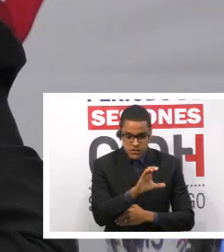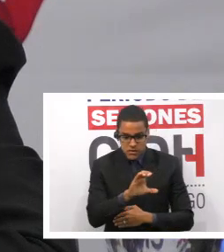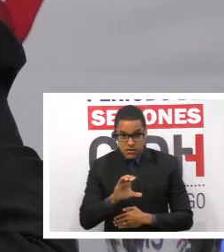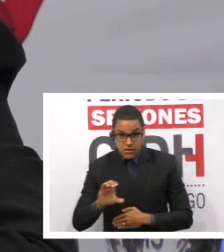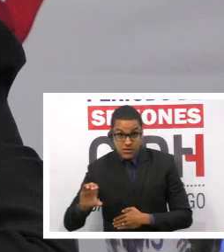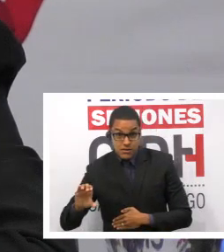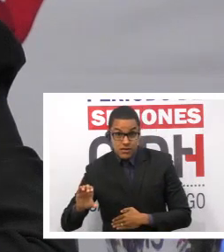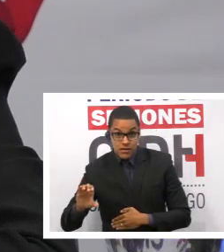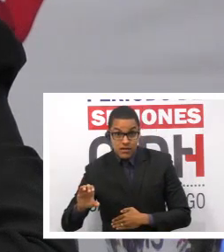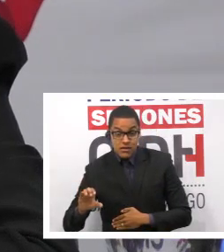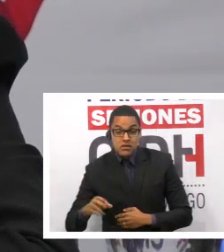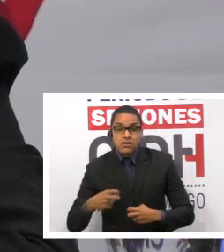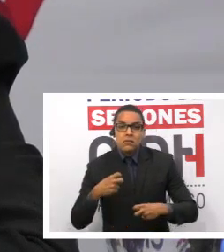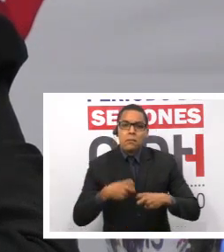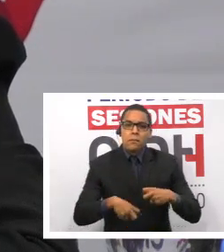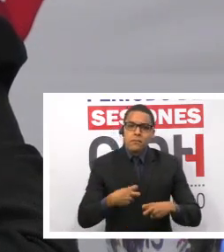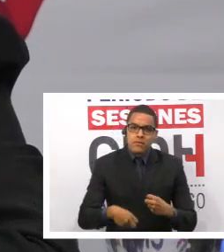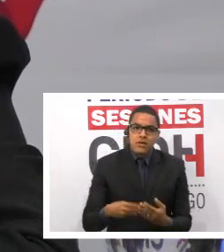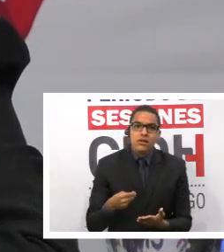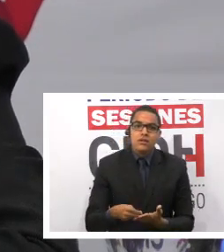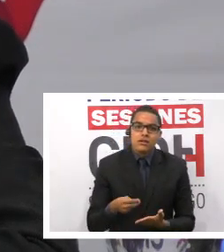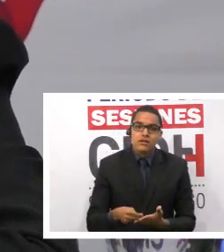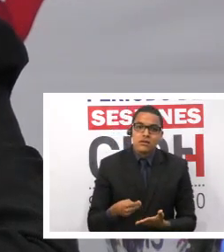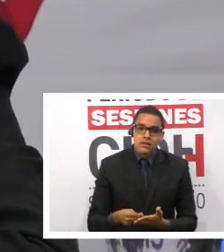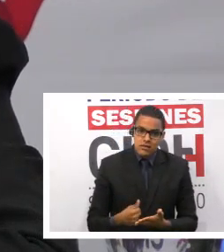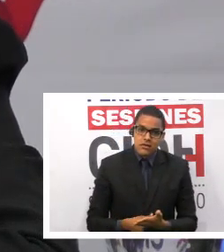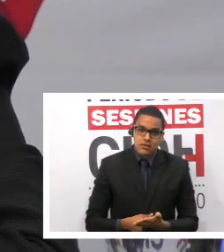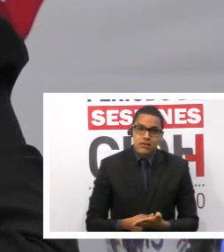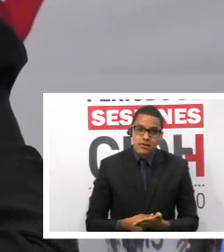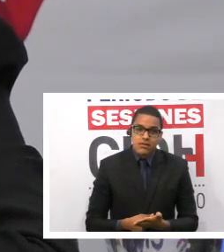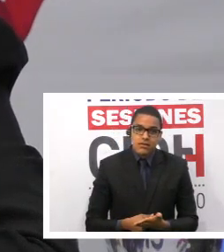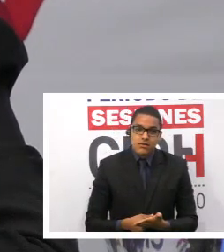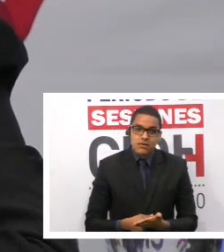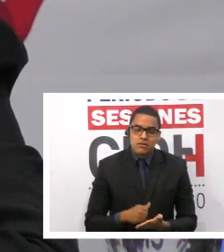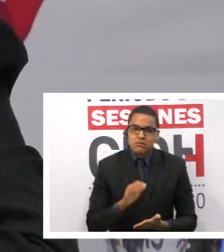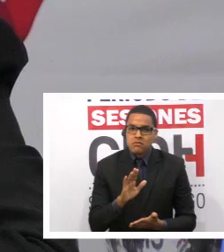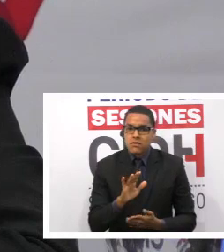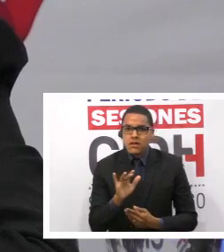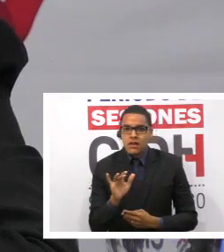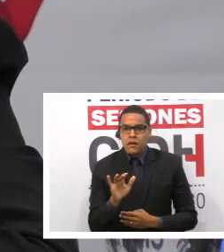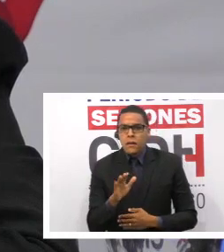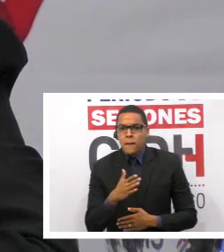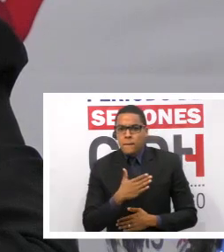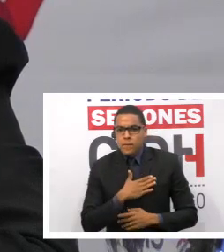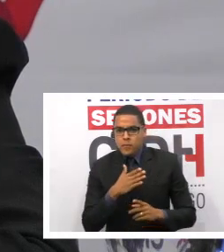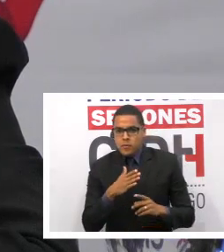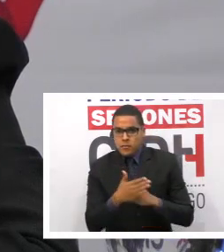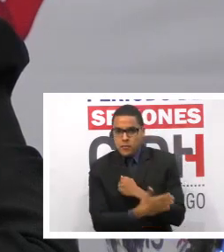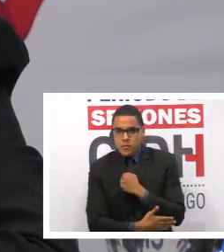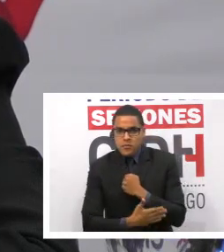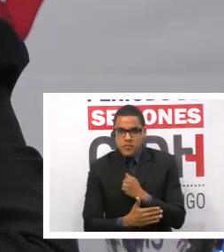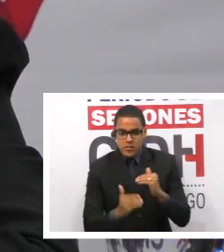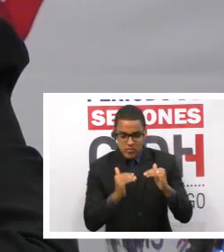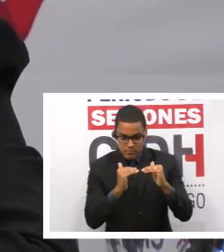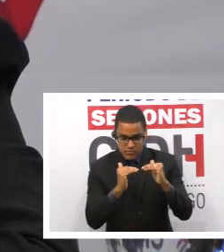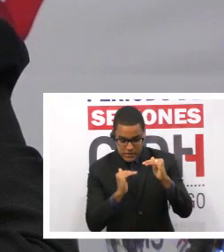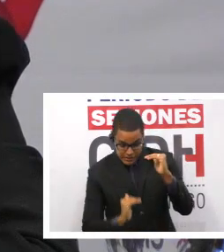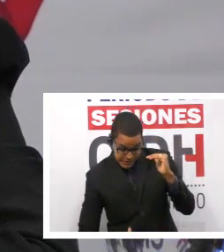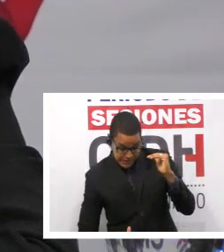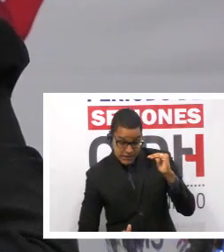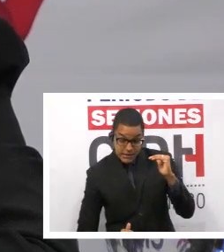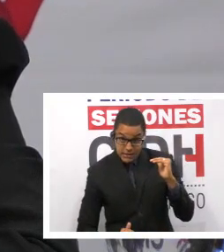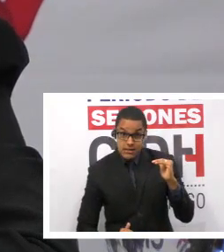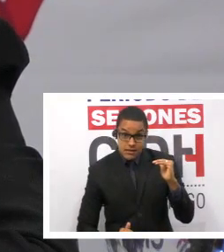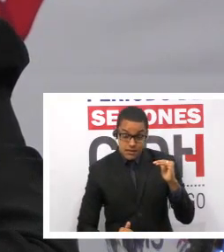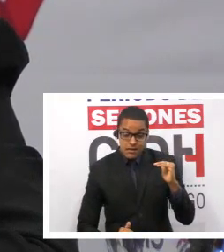financiera del 2009 pero también somos la región más desigual del planeta y al interior